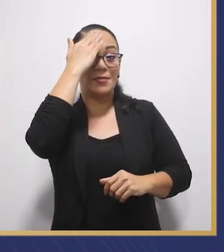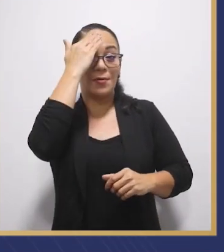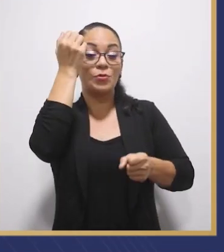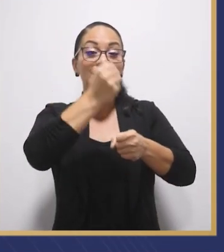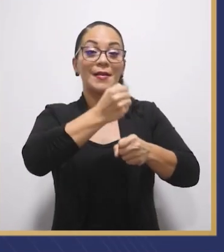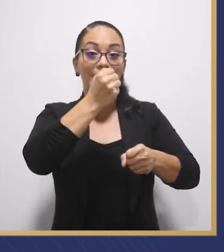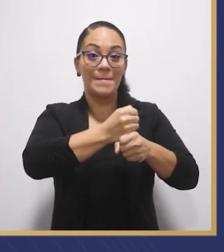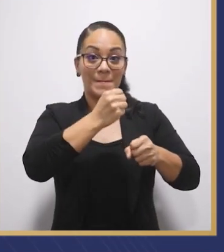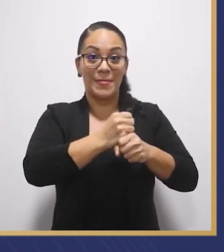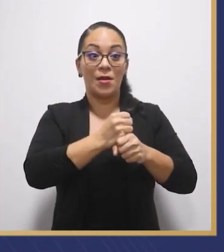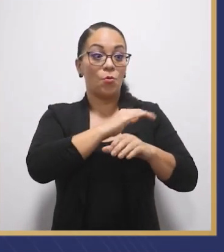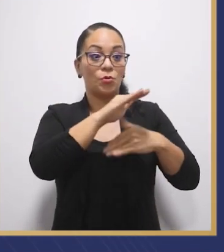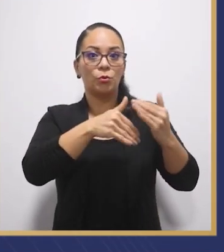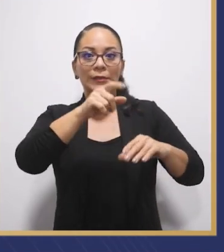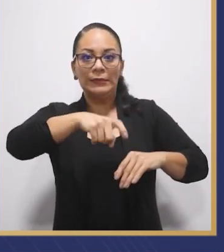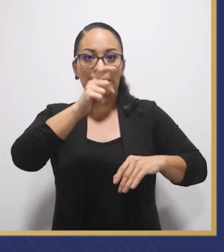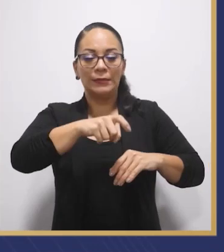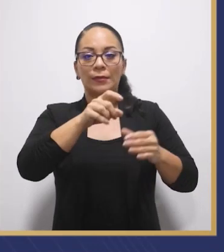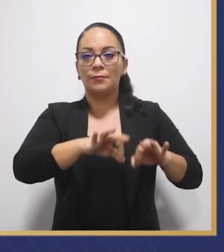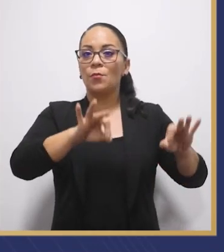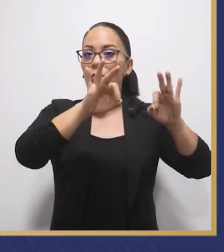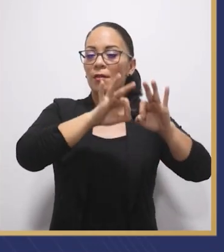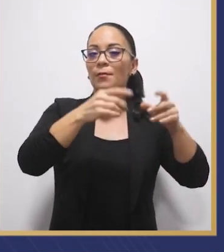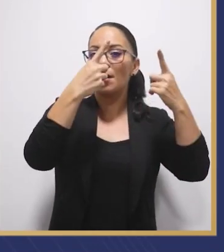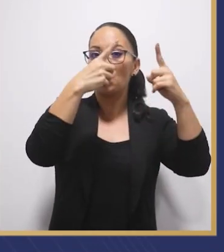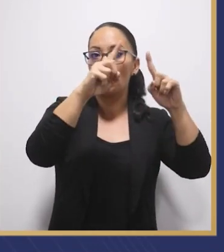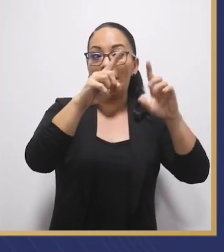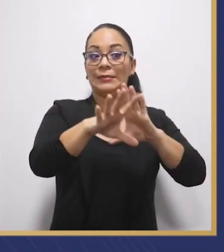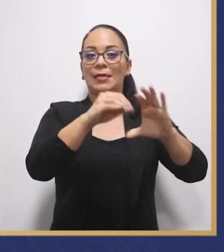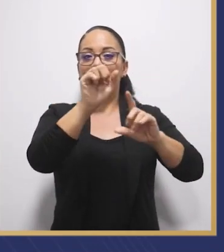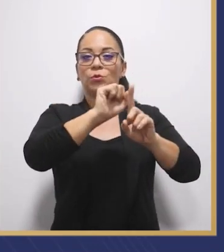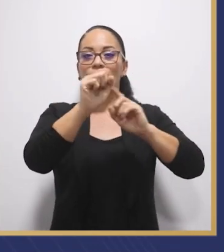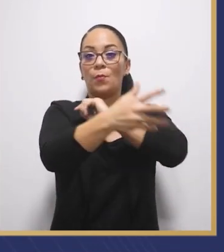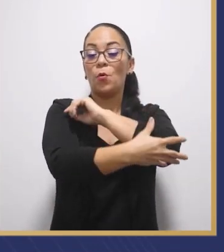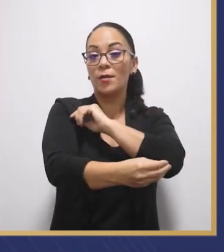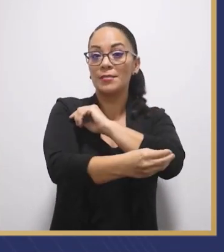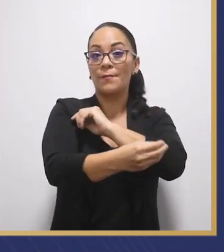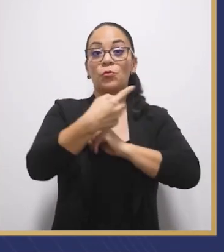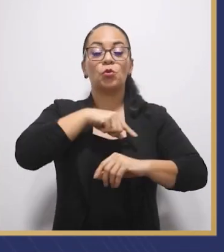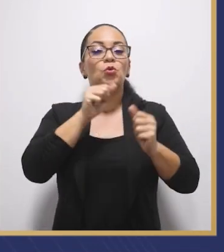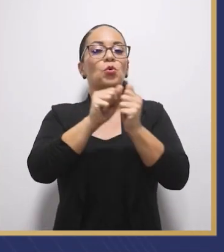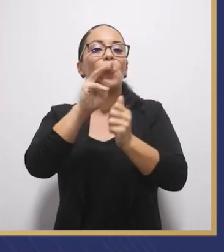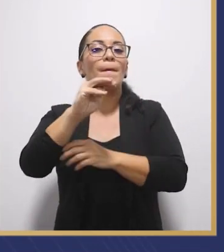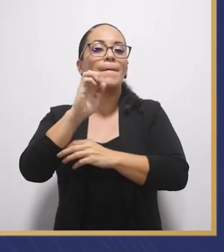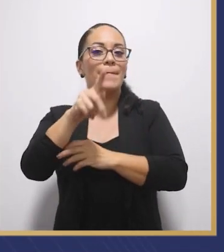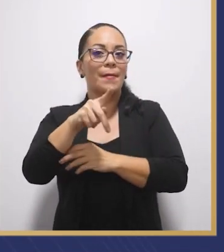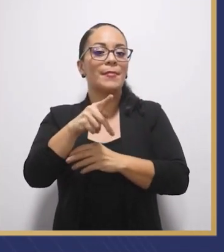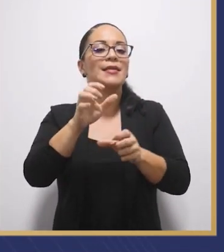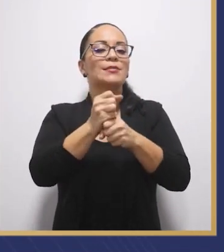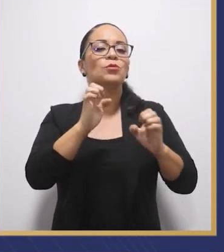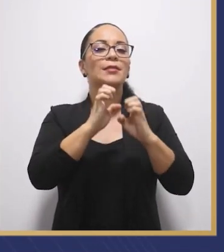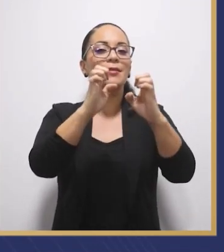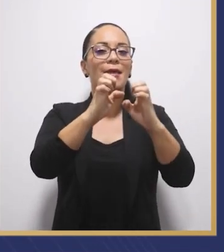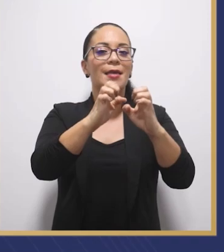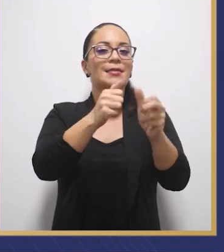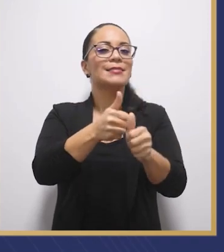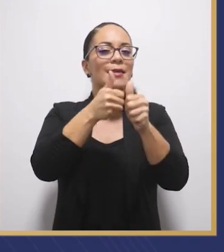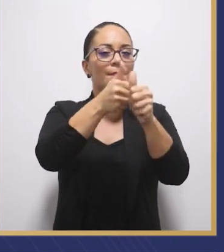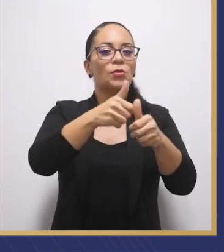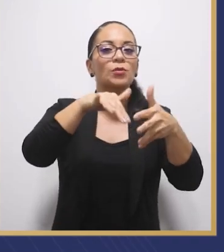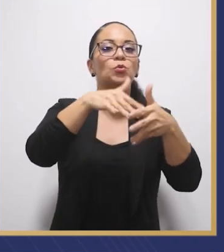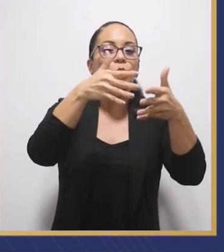la empleabilidad son claves para salir de la pobreza, empezamos junto con el MEP una estrategia de seguimiento a